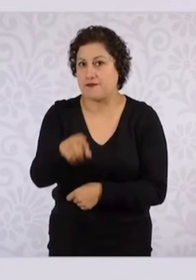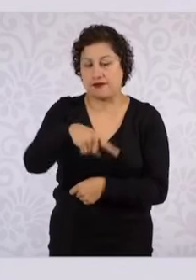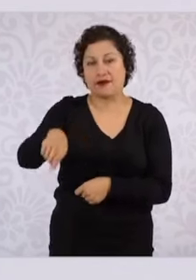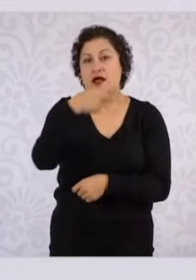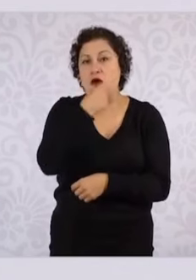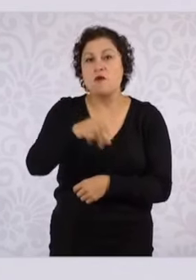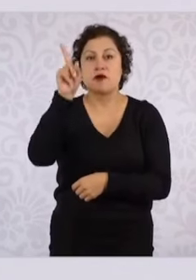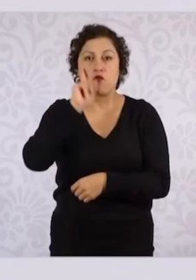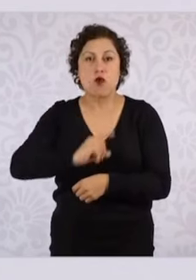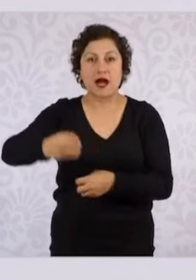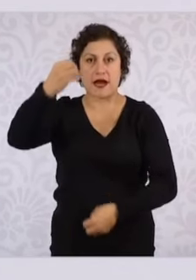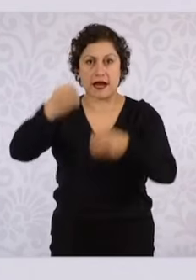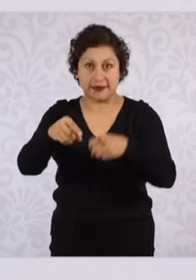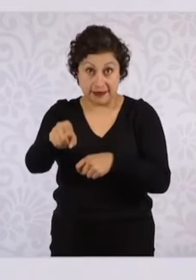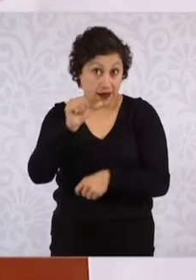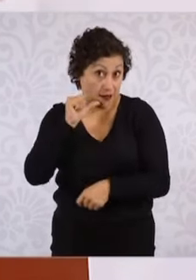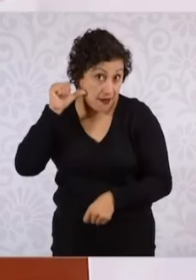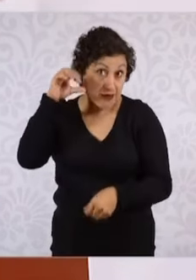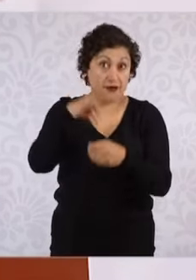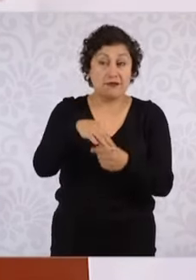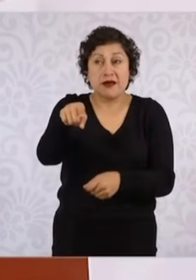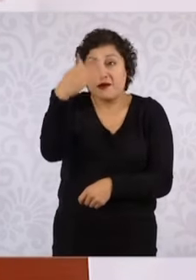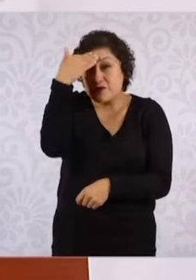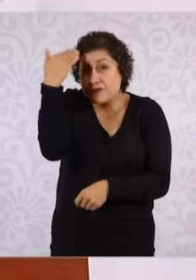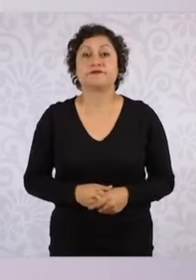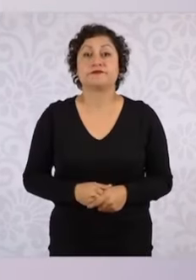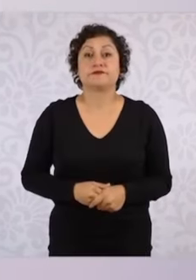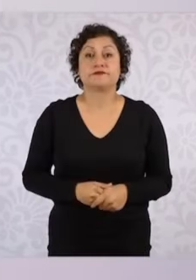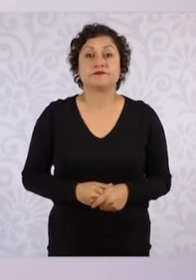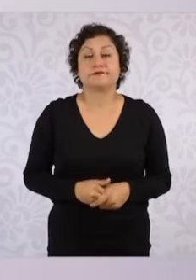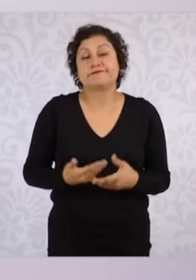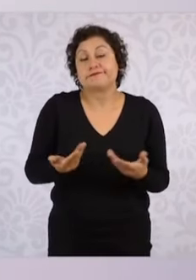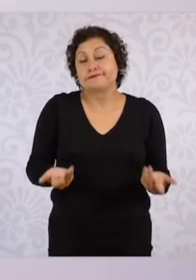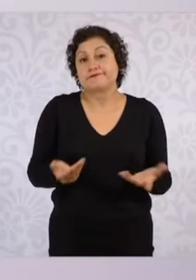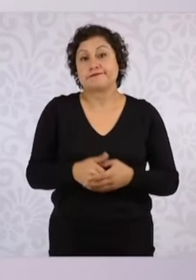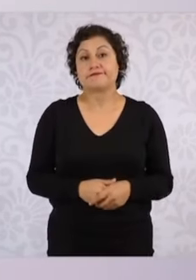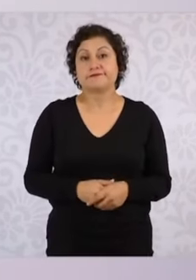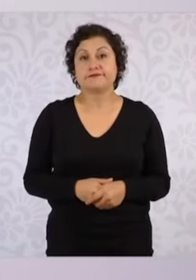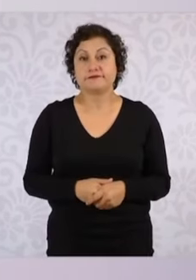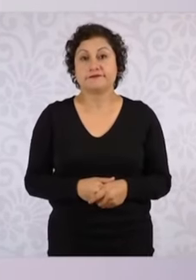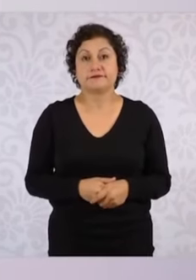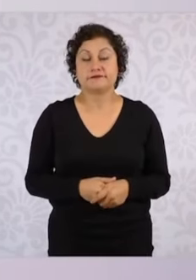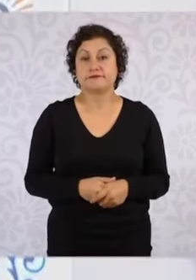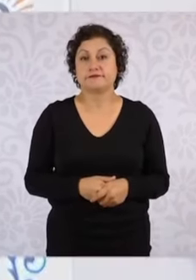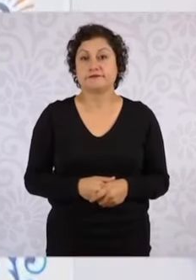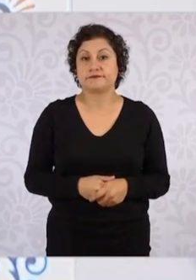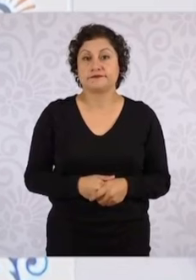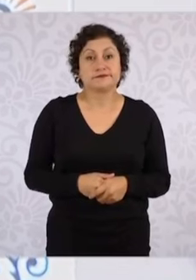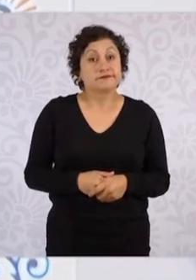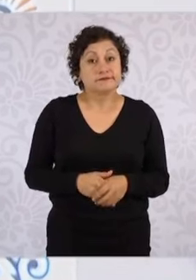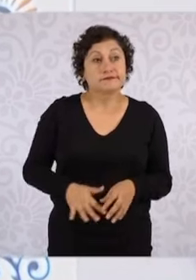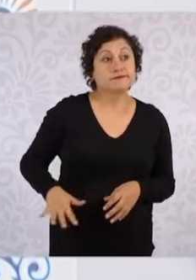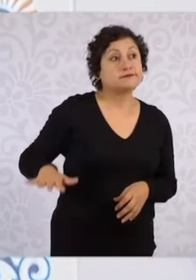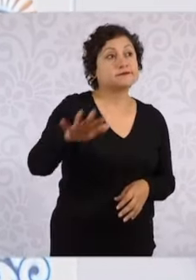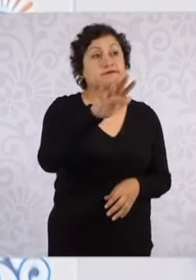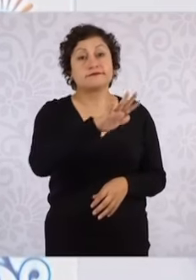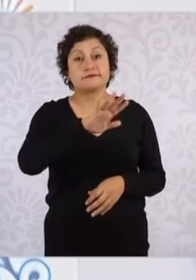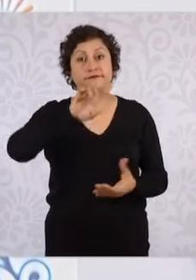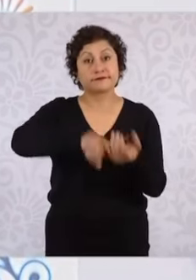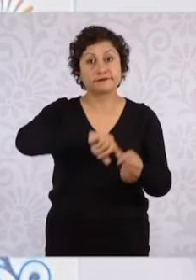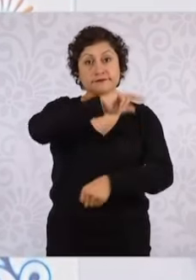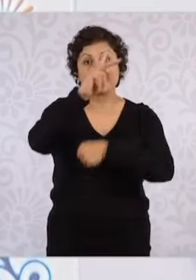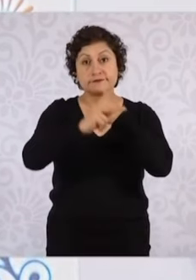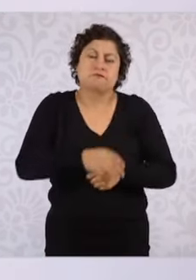ellos que votaron ayer saben que no tiene sustento. Entonces, el pueblo de México es a quien nos